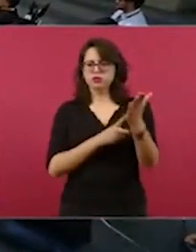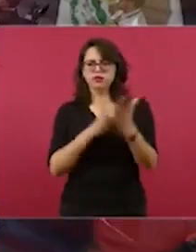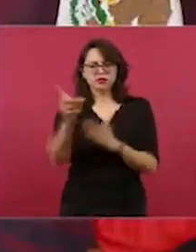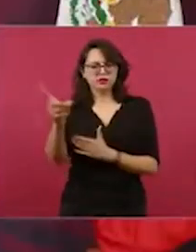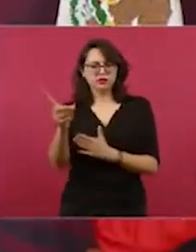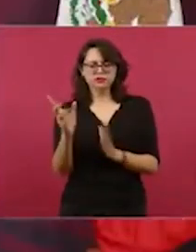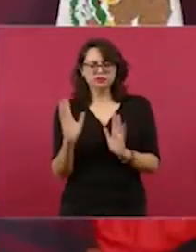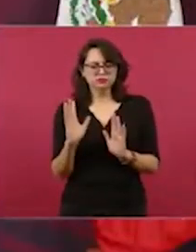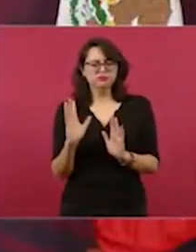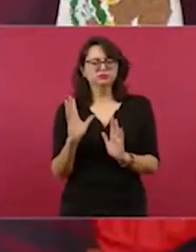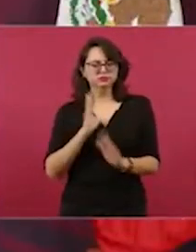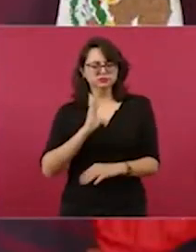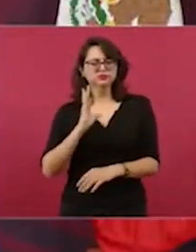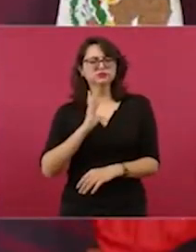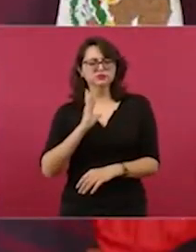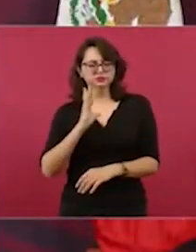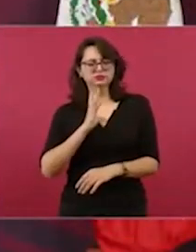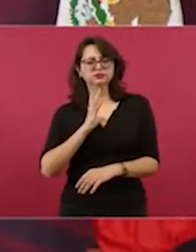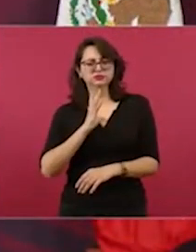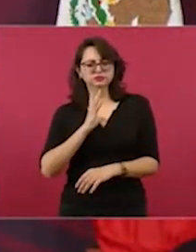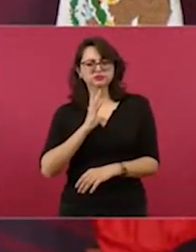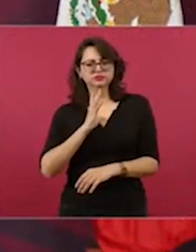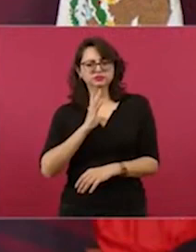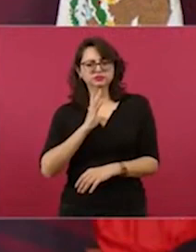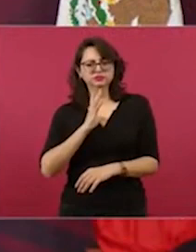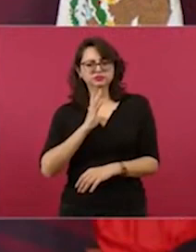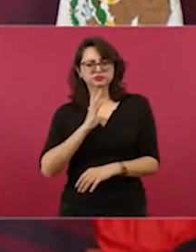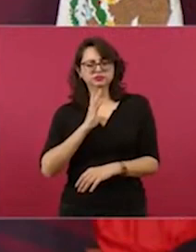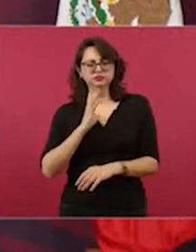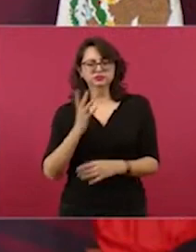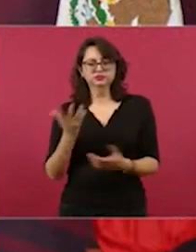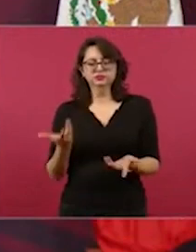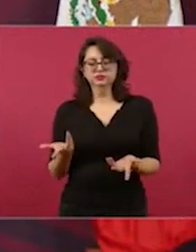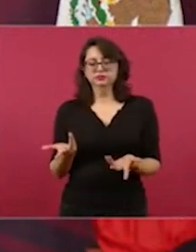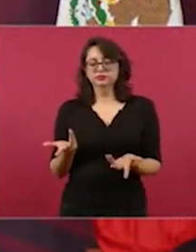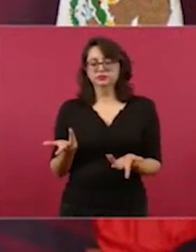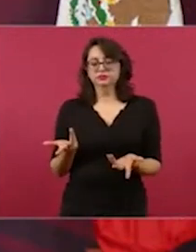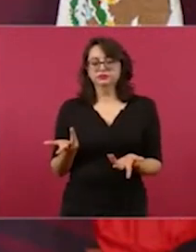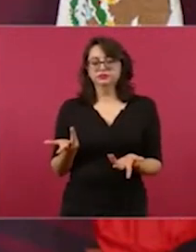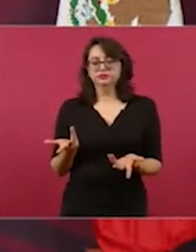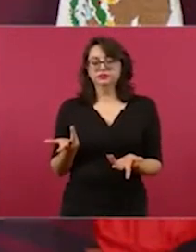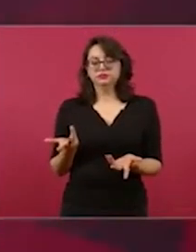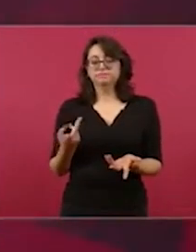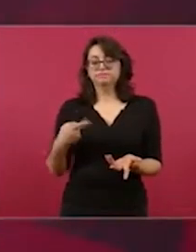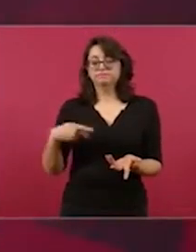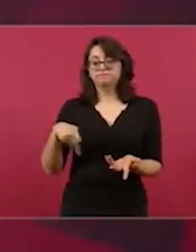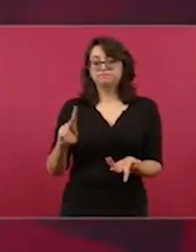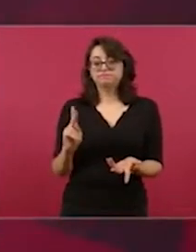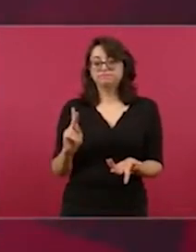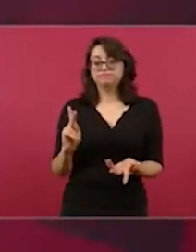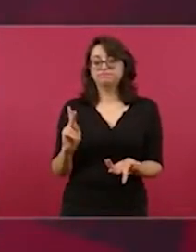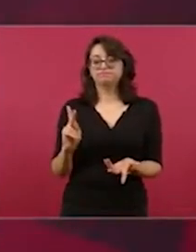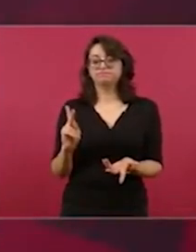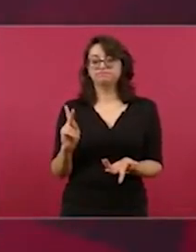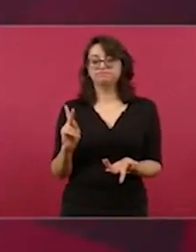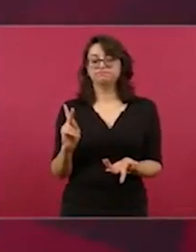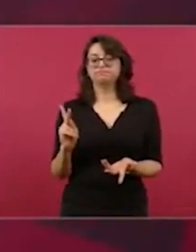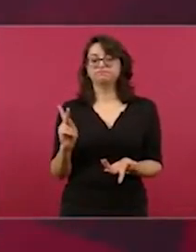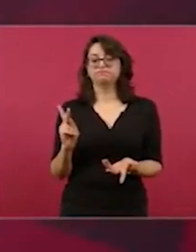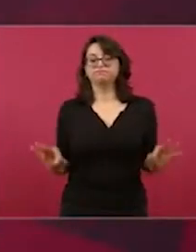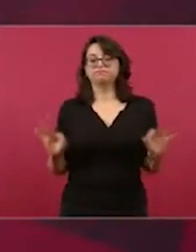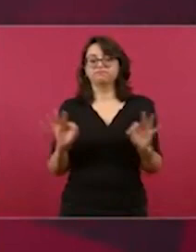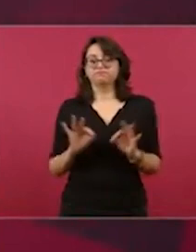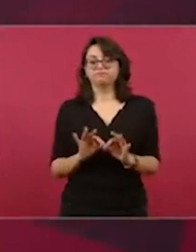a terminar el sexenio y no tener intención de buscar candidaturas en las próximas elecciones. Sin embargo, necesito